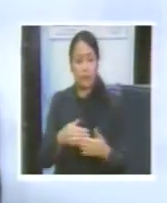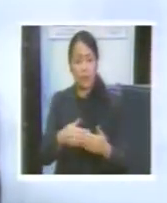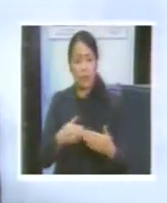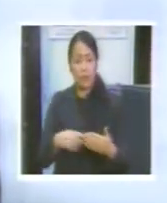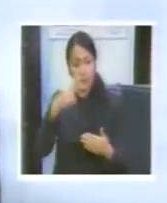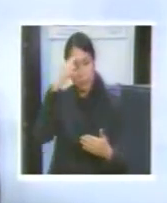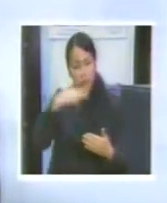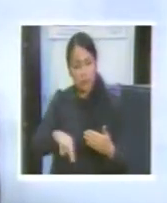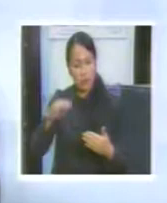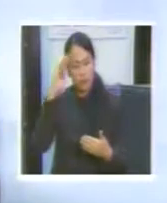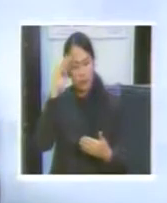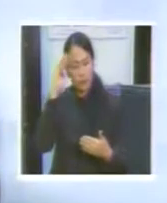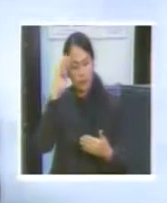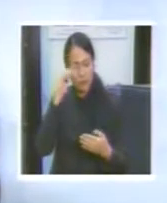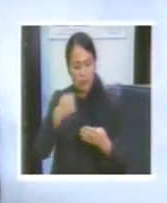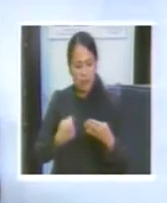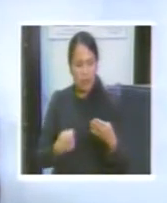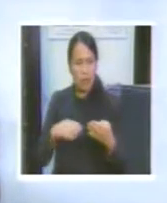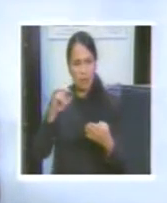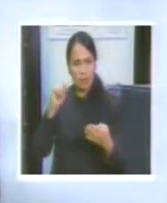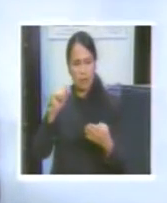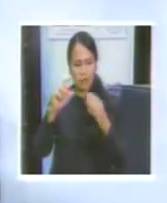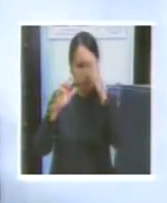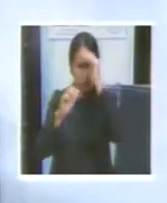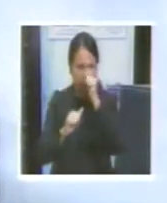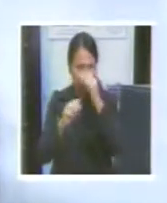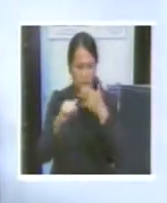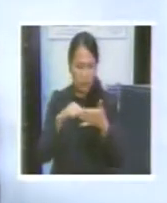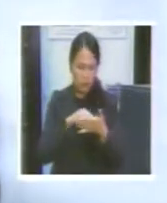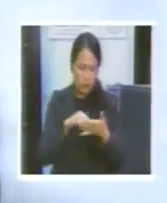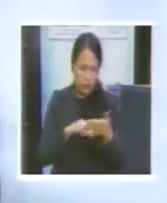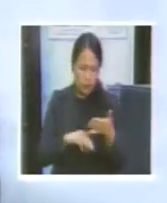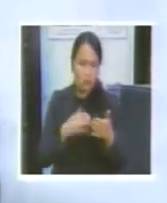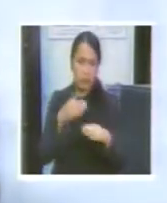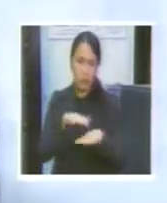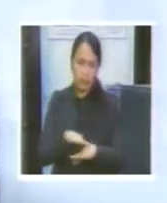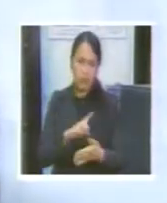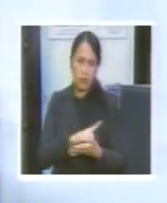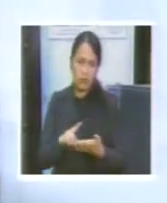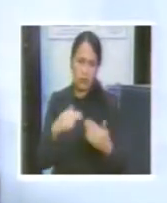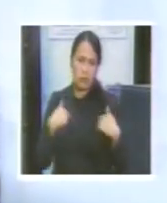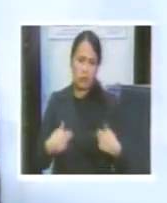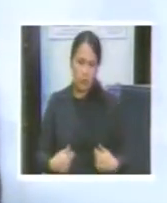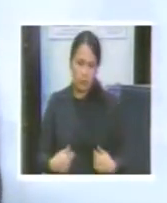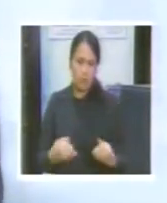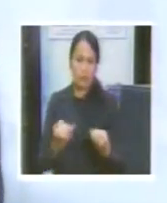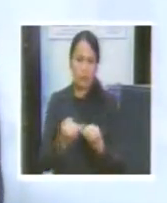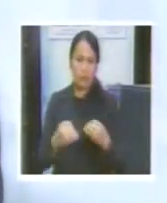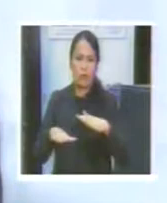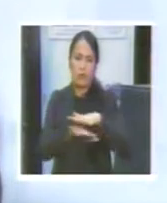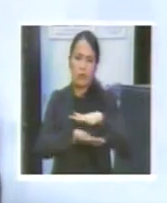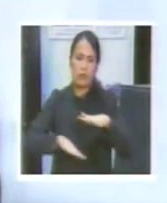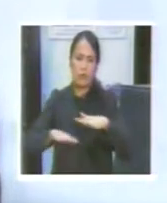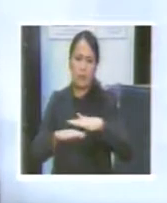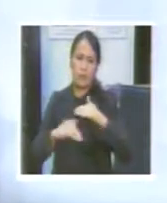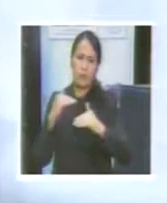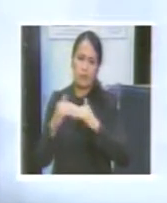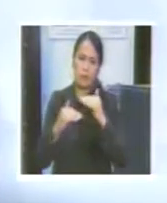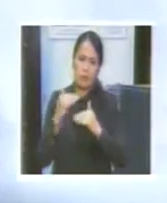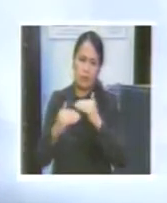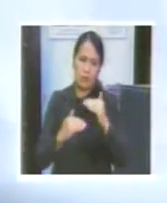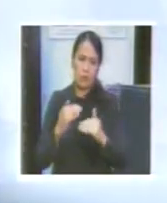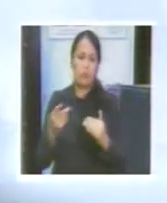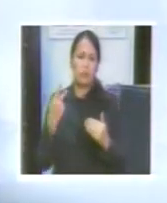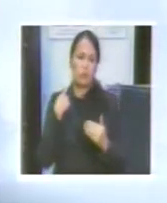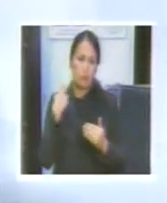firmado previamente muchos tratados multilaterales de respeto a los derechos humanos y sobre la base de los avances democráticos del